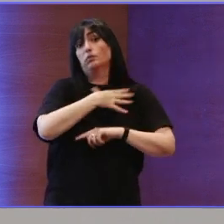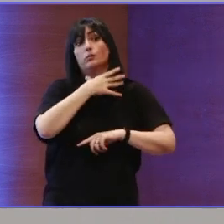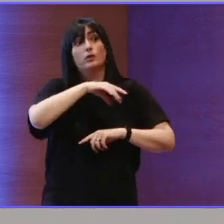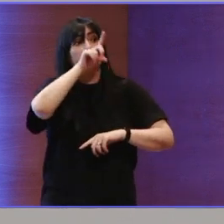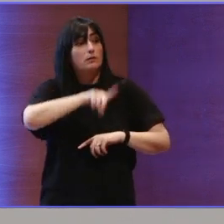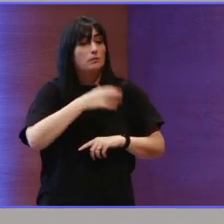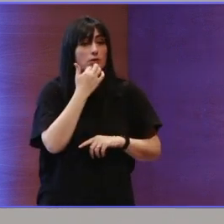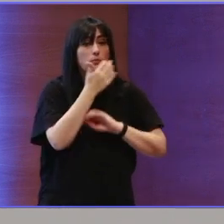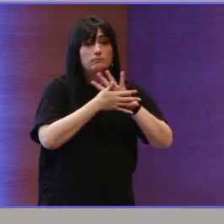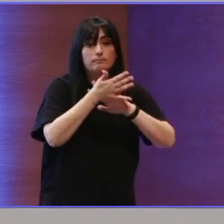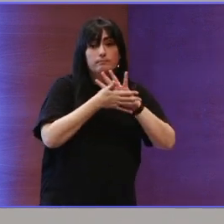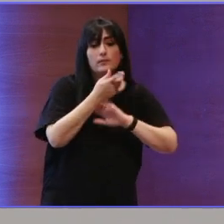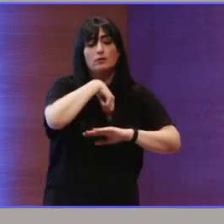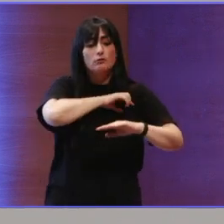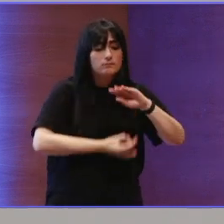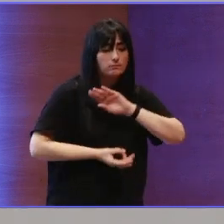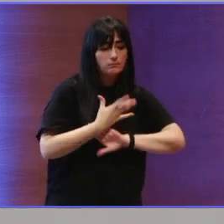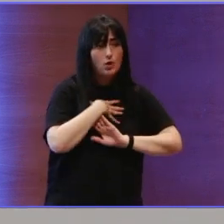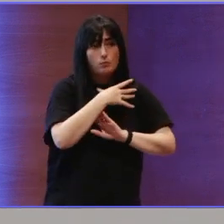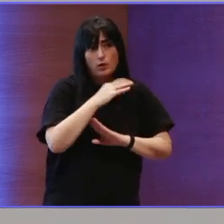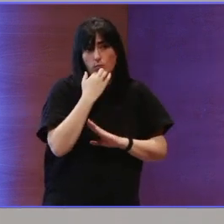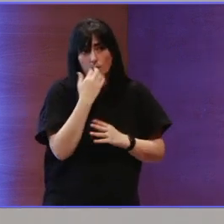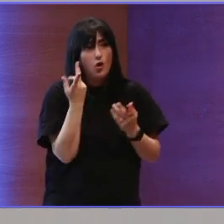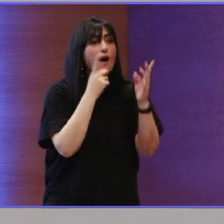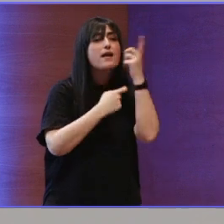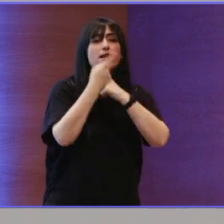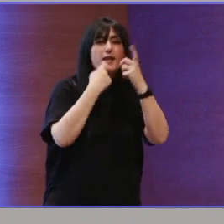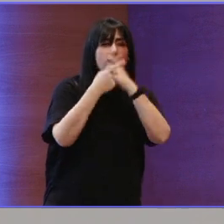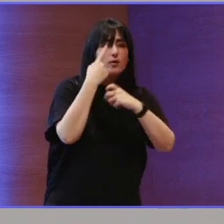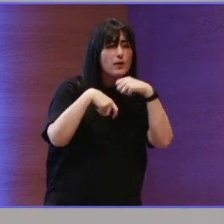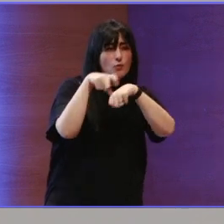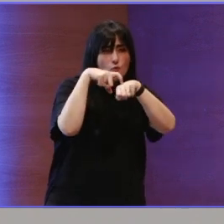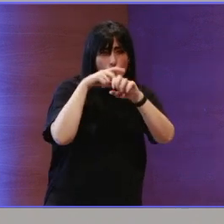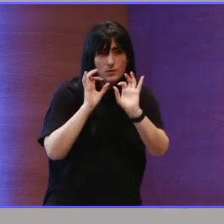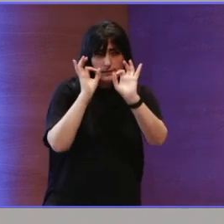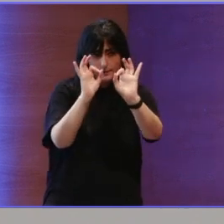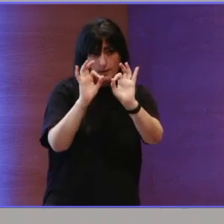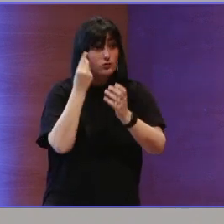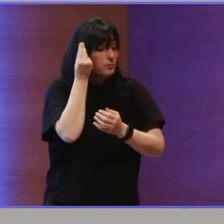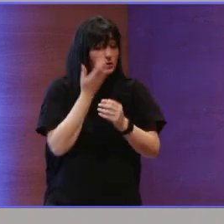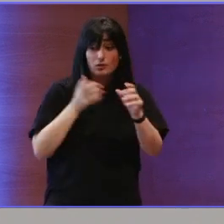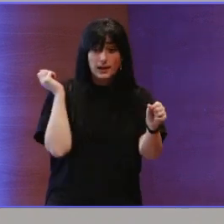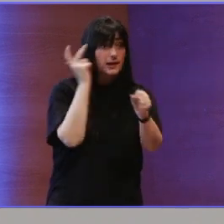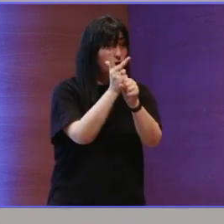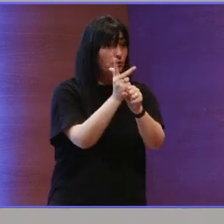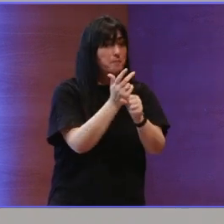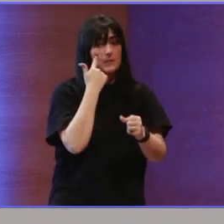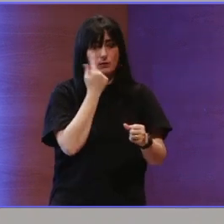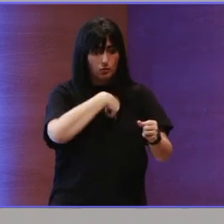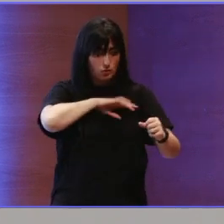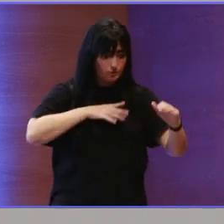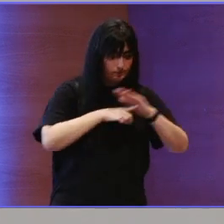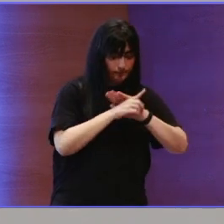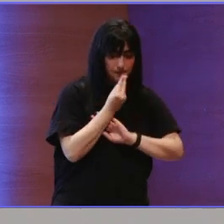podemos generar también eh información cualitativa no Entonces a mí sí que me parece un reto El el cómo gestionar mejor o